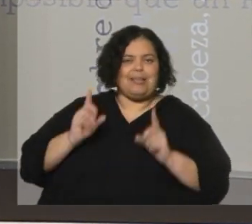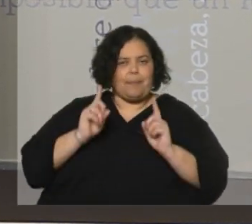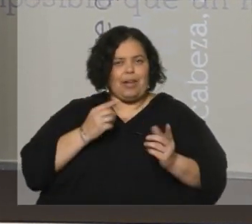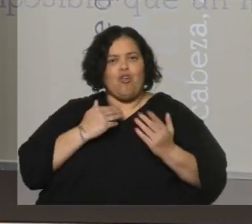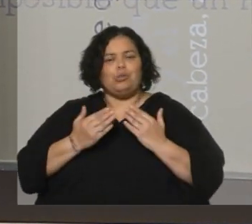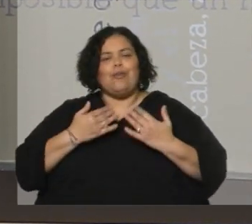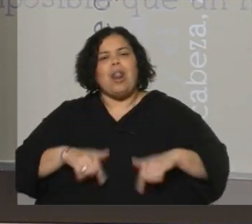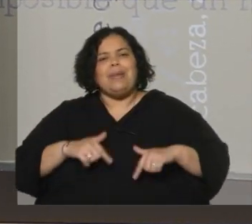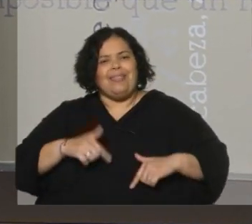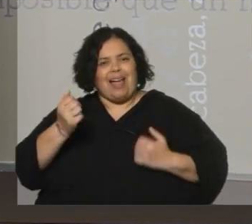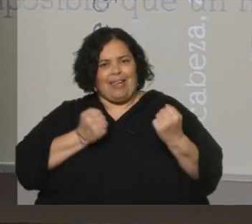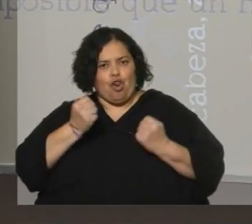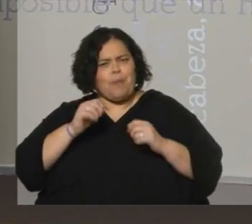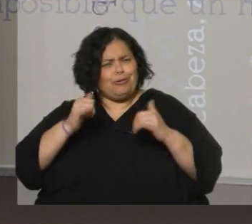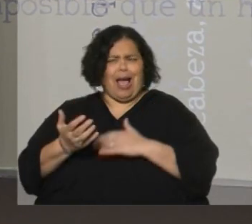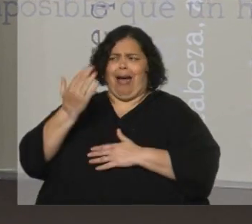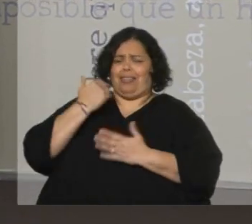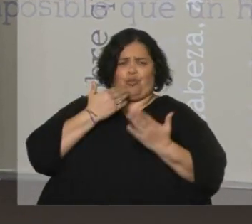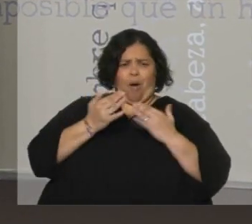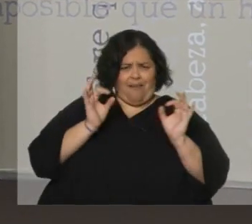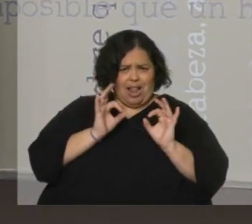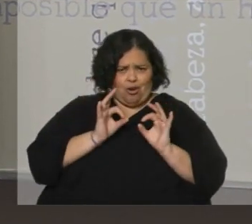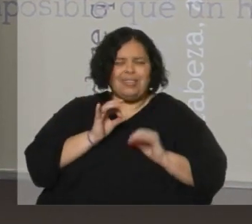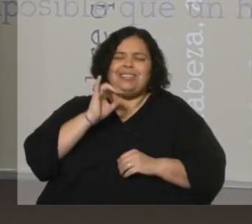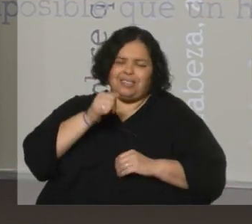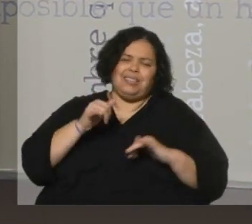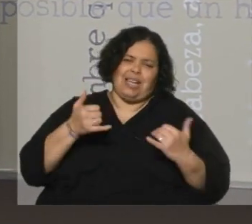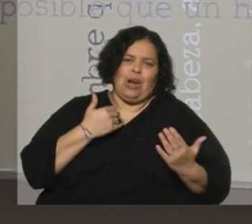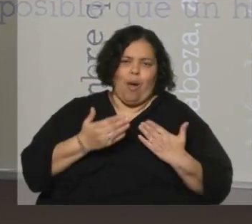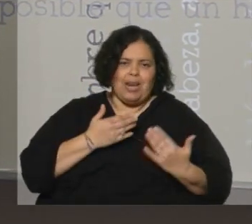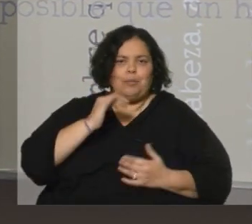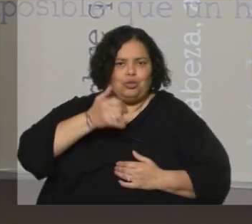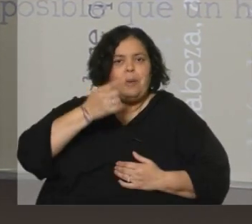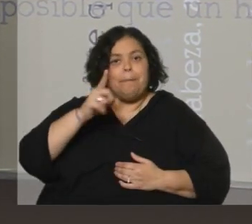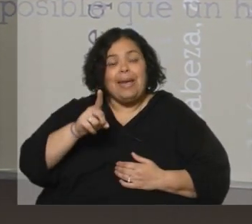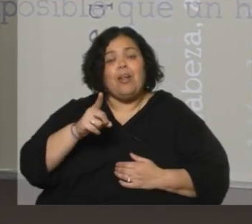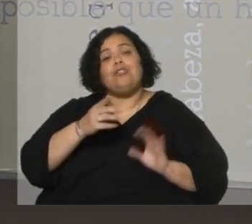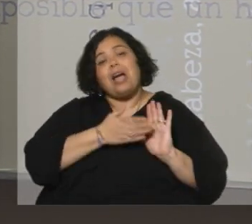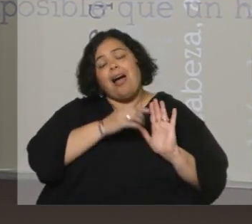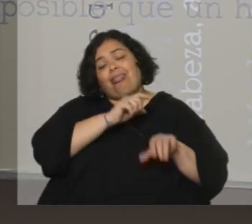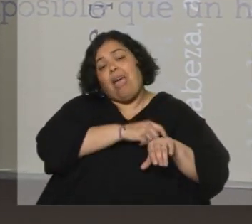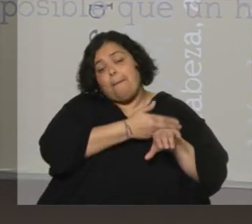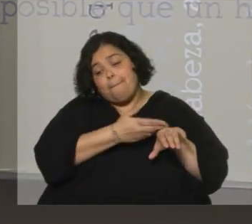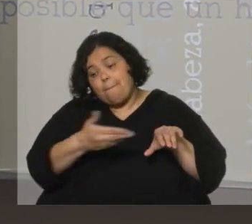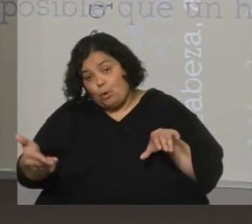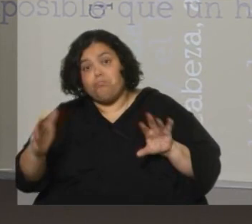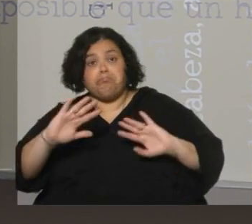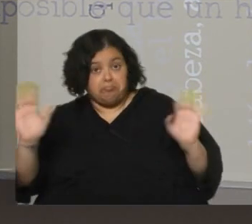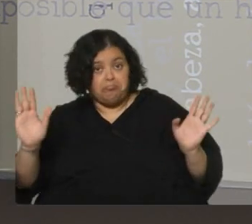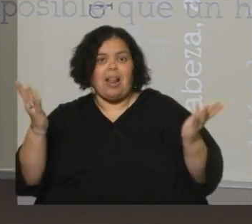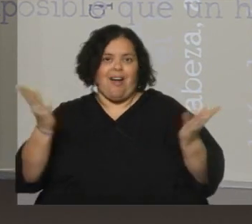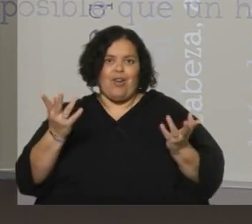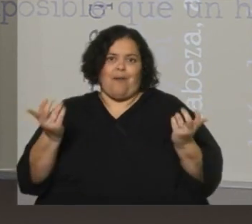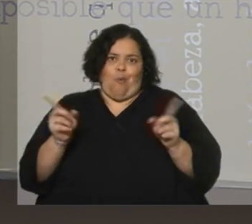economía no lo han hablado eso ya se ha hablado pero bueno queremos entendemos que ha pasado un cierto tiempo eh